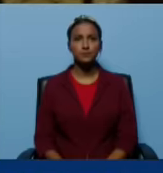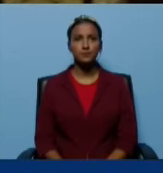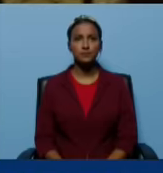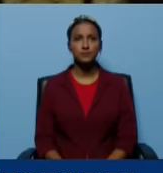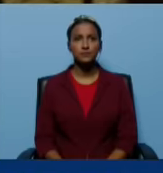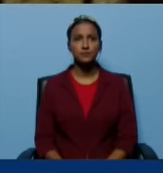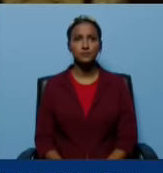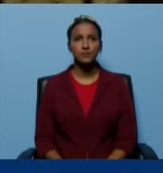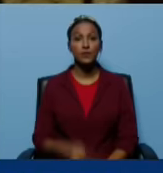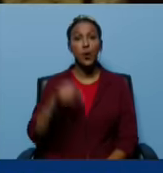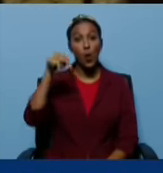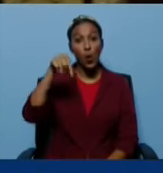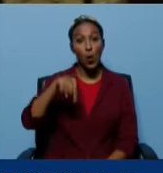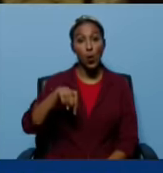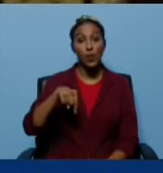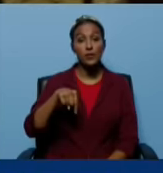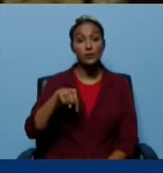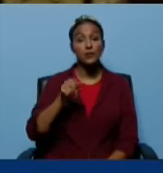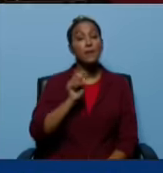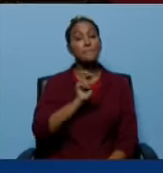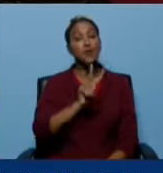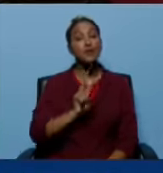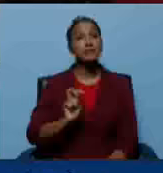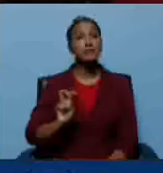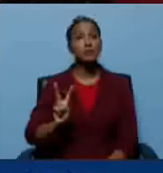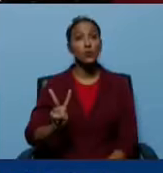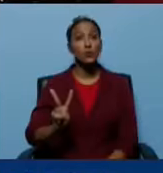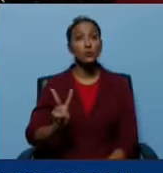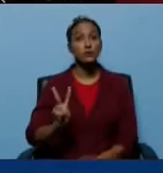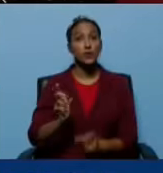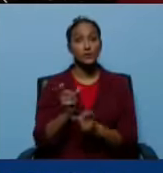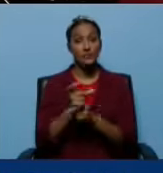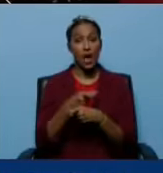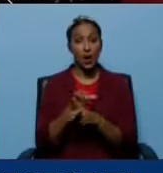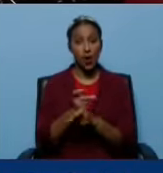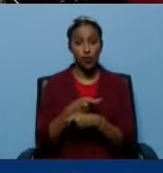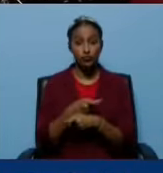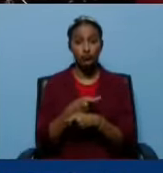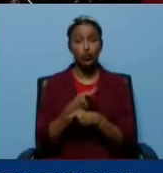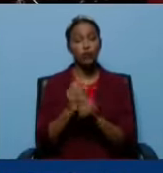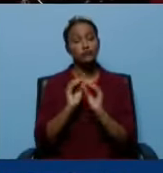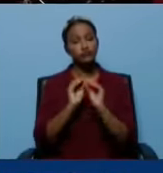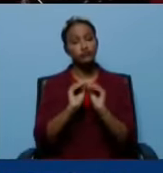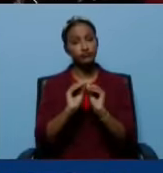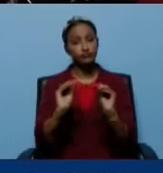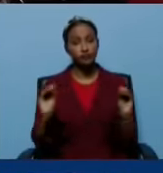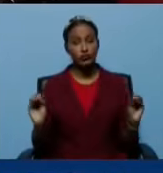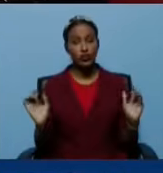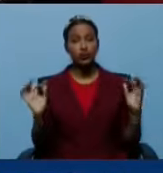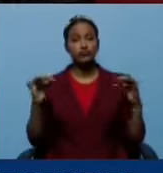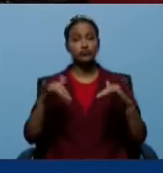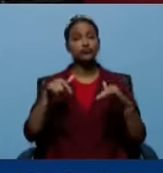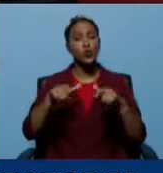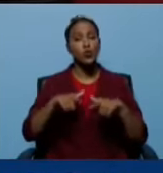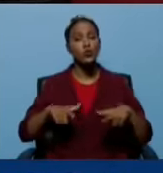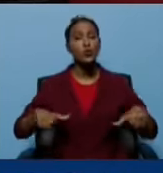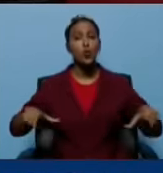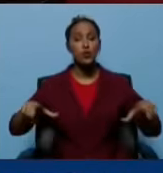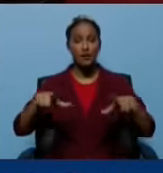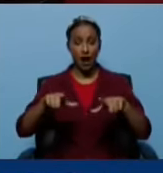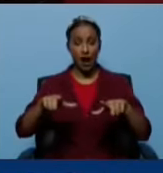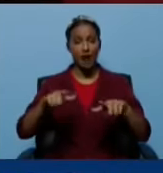Hoy, 22 de agosto, los hemos convocado a la sede del Poder Judicial para